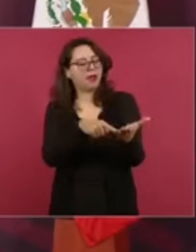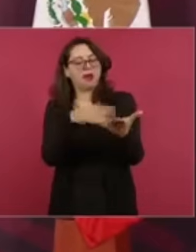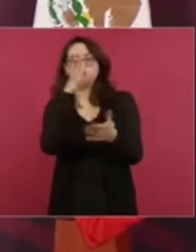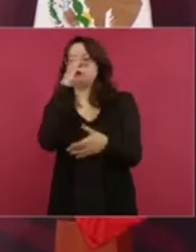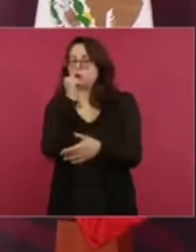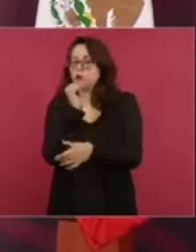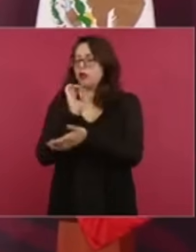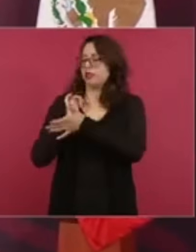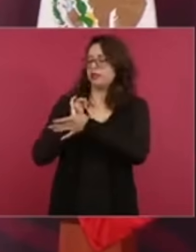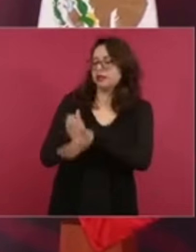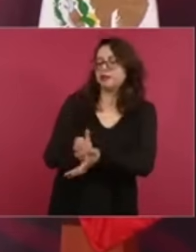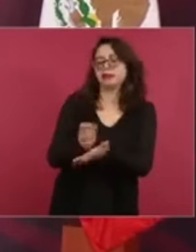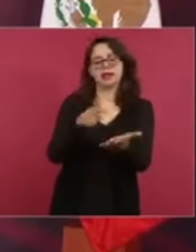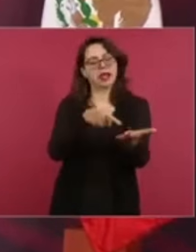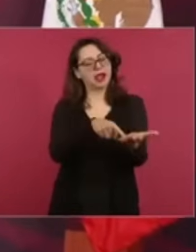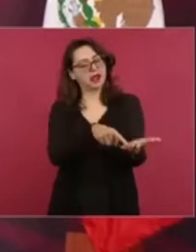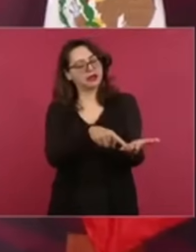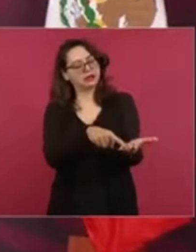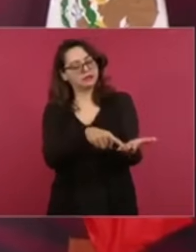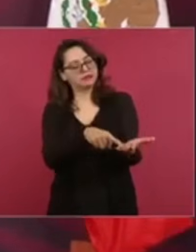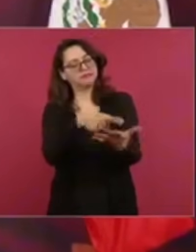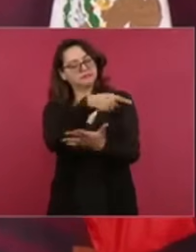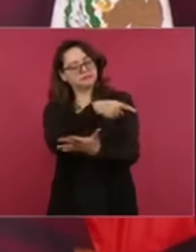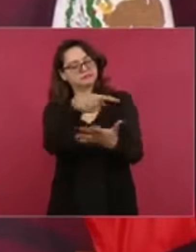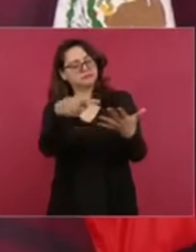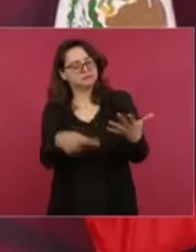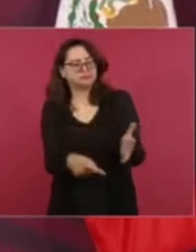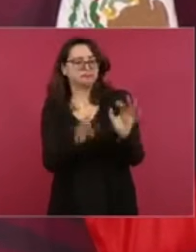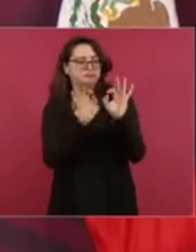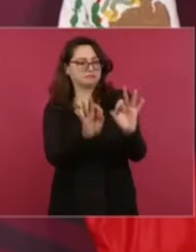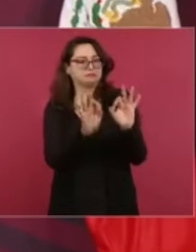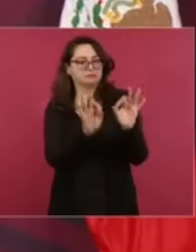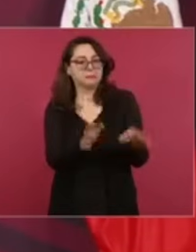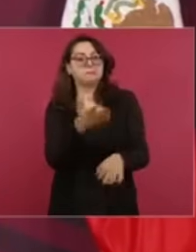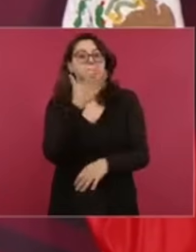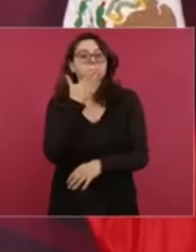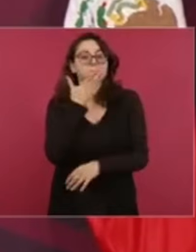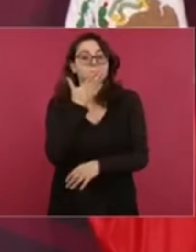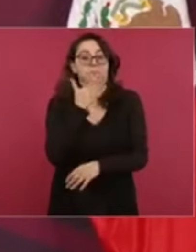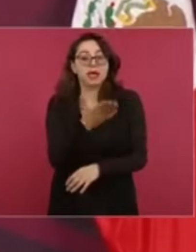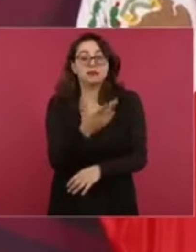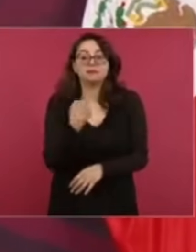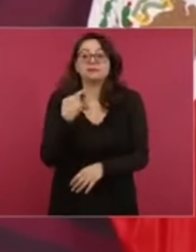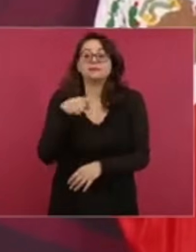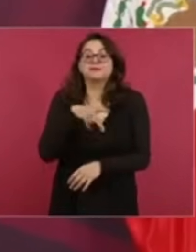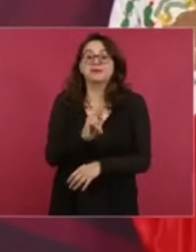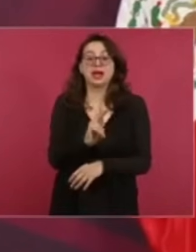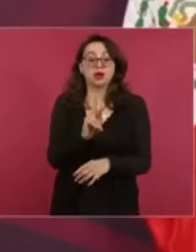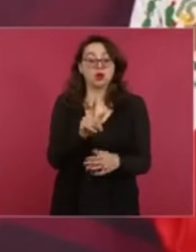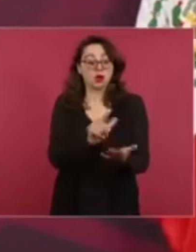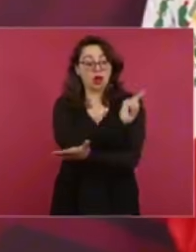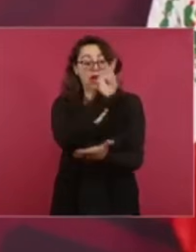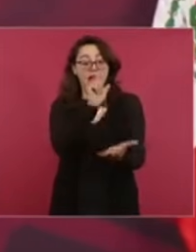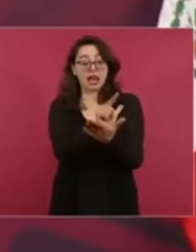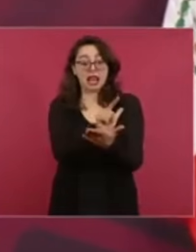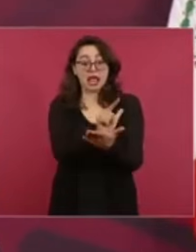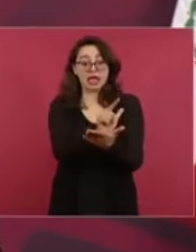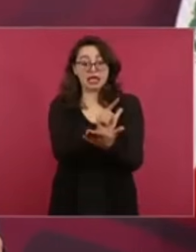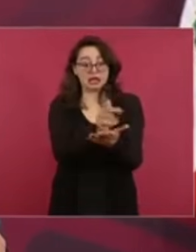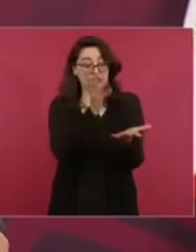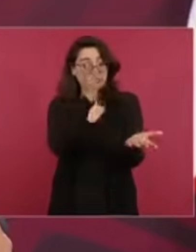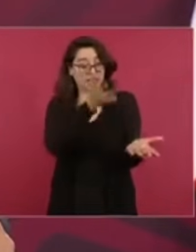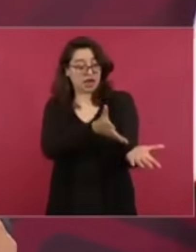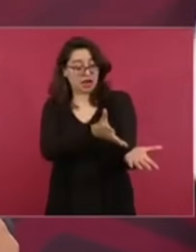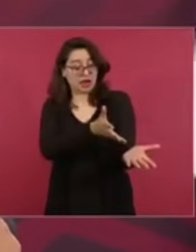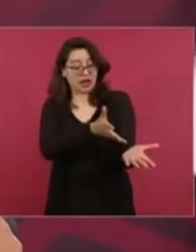eh podrían servir para hacer justicia si existe la voluntad de